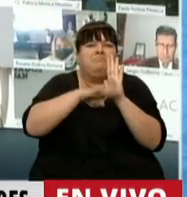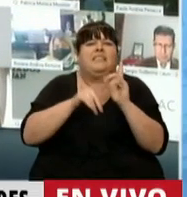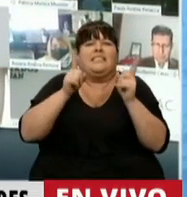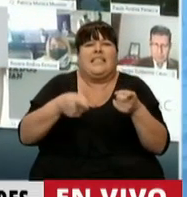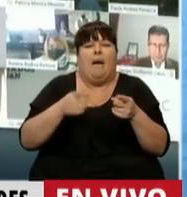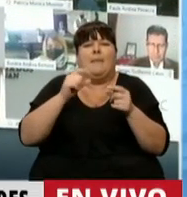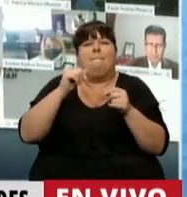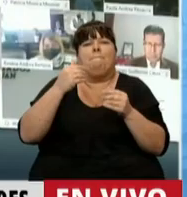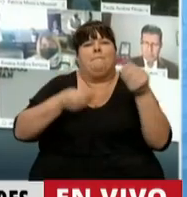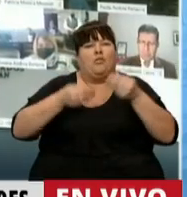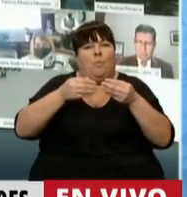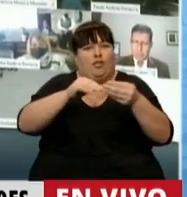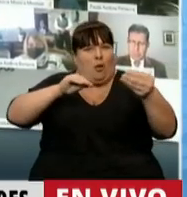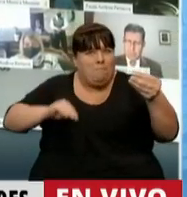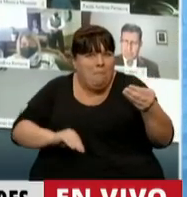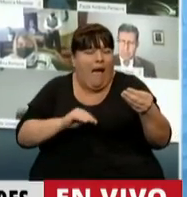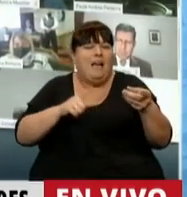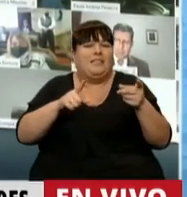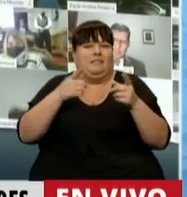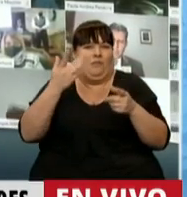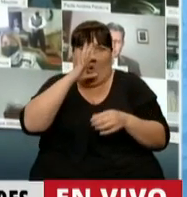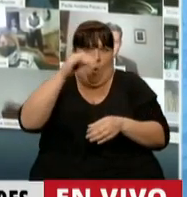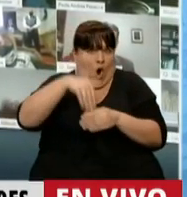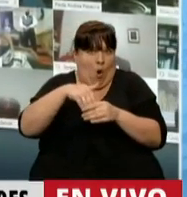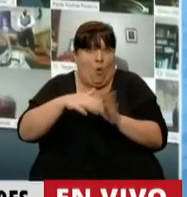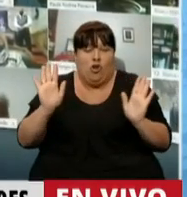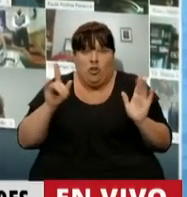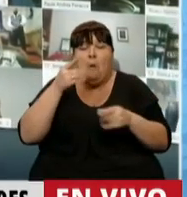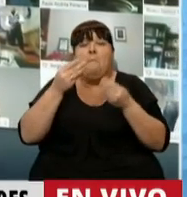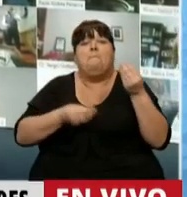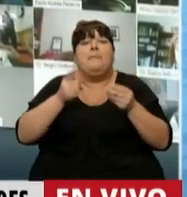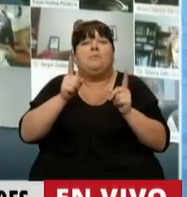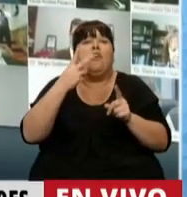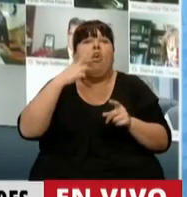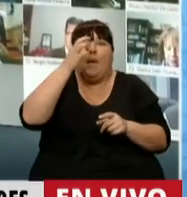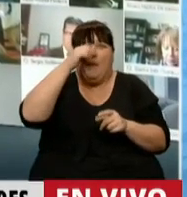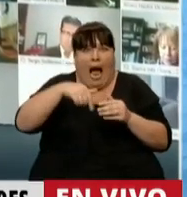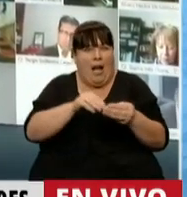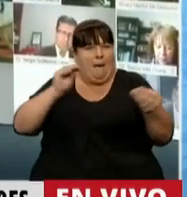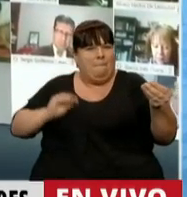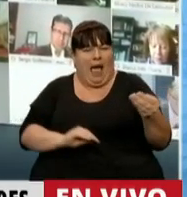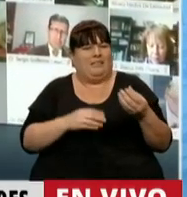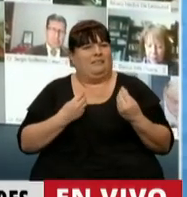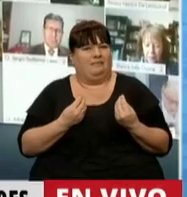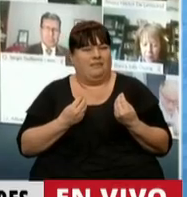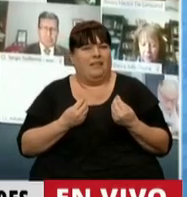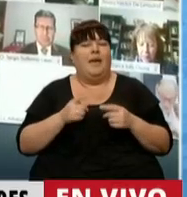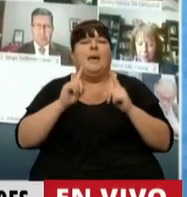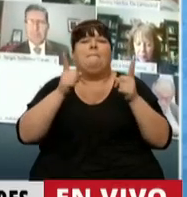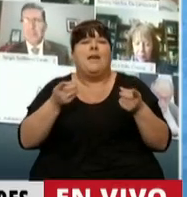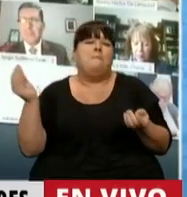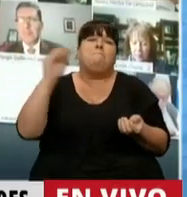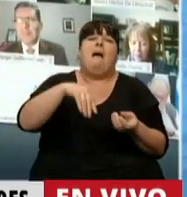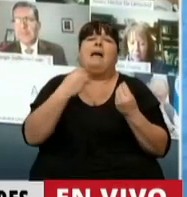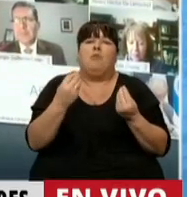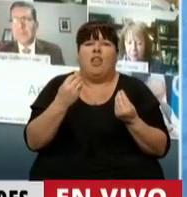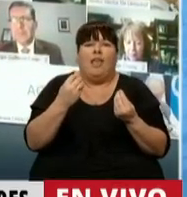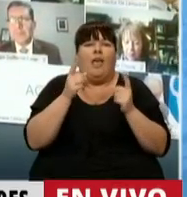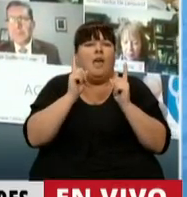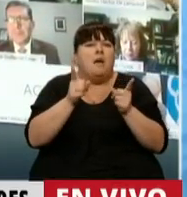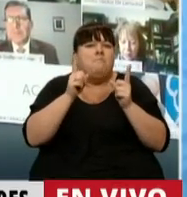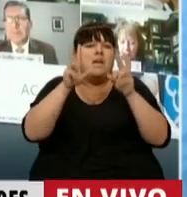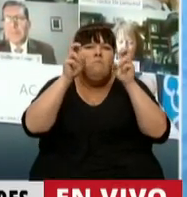ampliación del presupuesto, un presupuesto que nunca se votó, el presupuesto 2020 y ahora se amplía, pero se amplía siempre sobre una